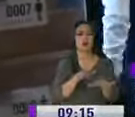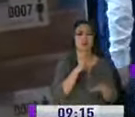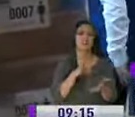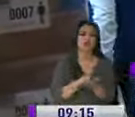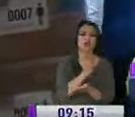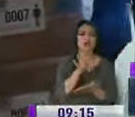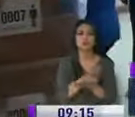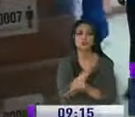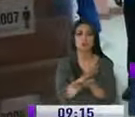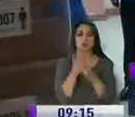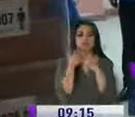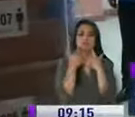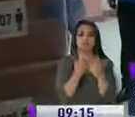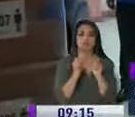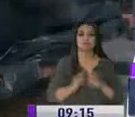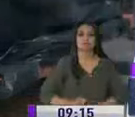electorales.